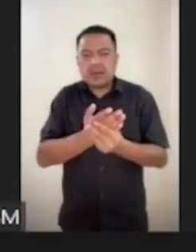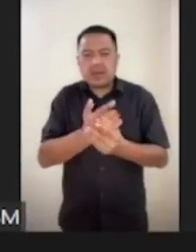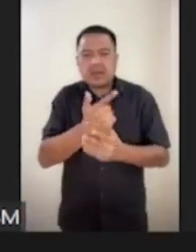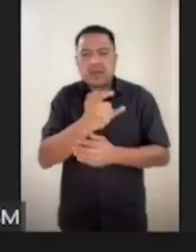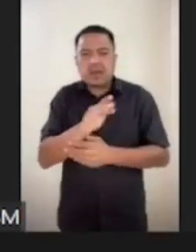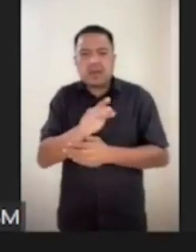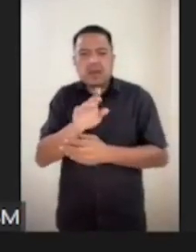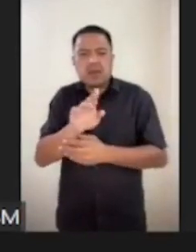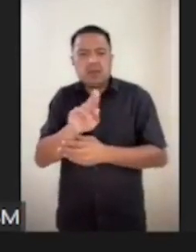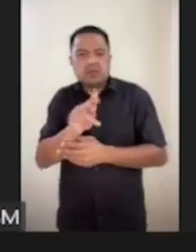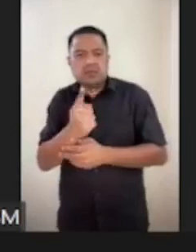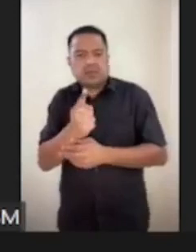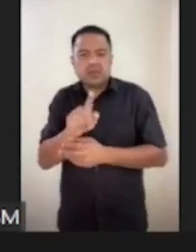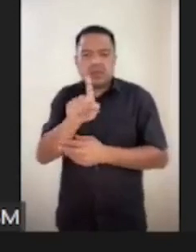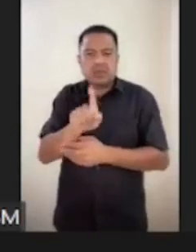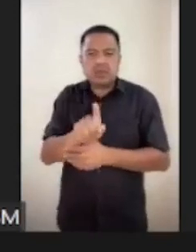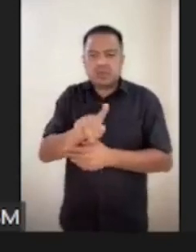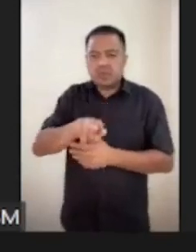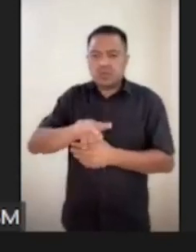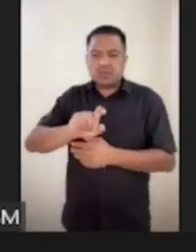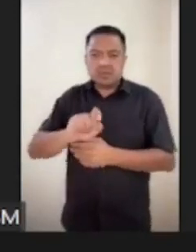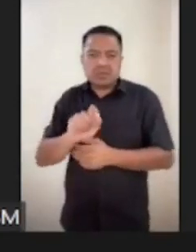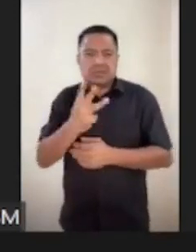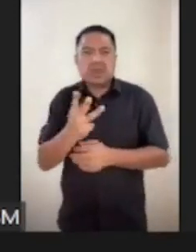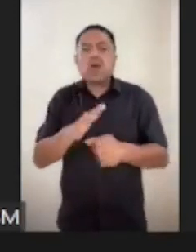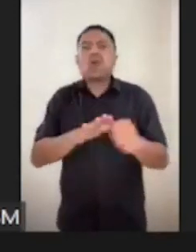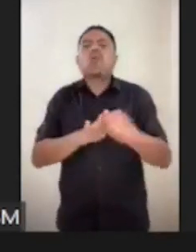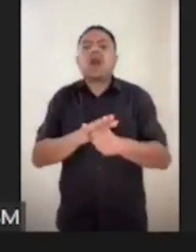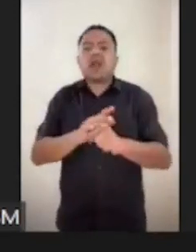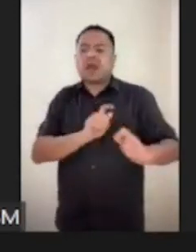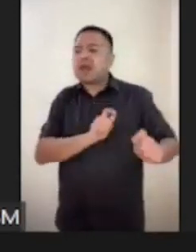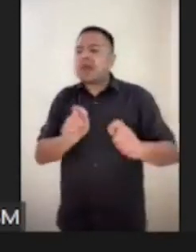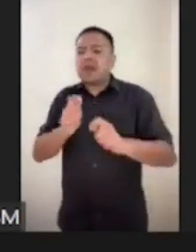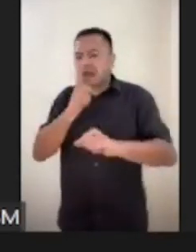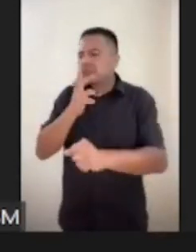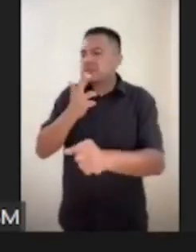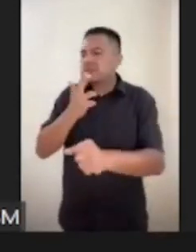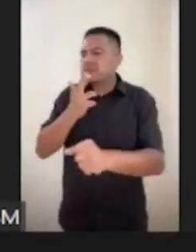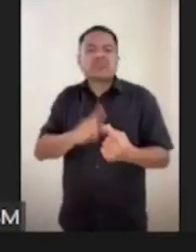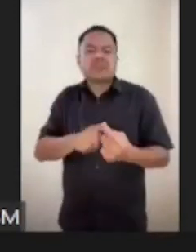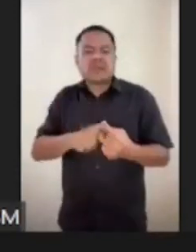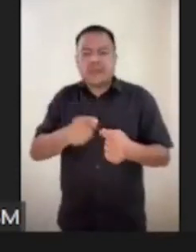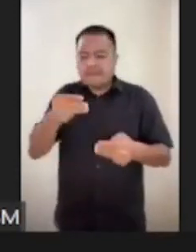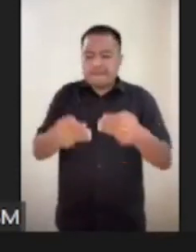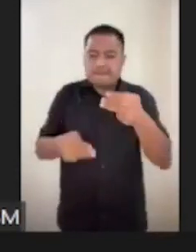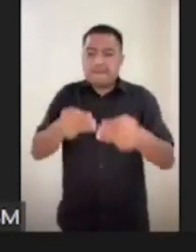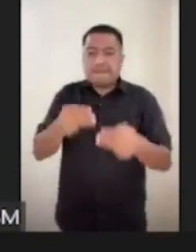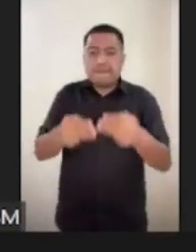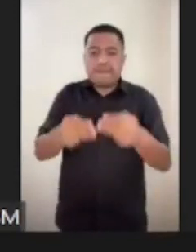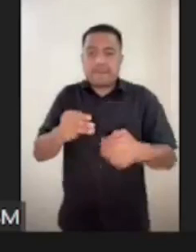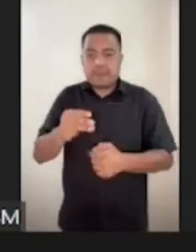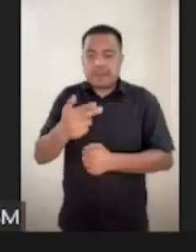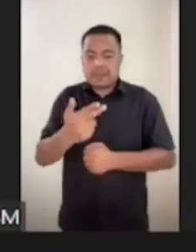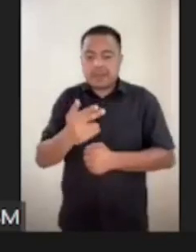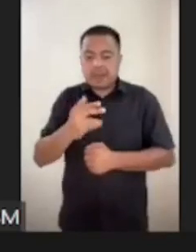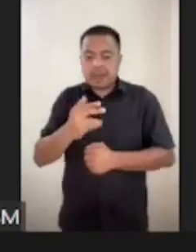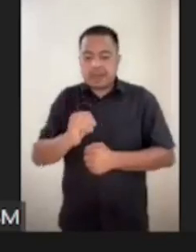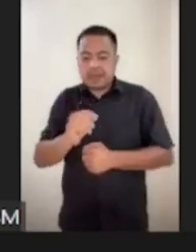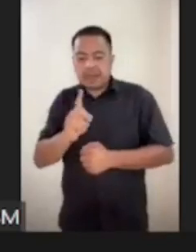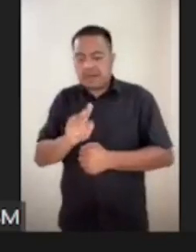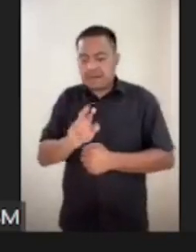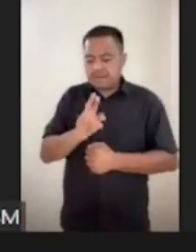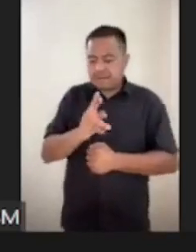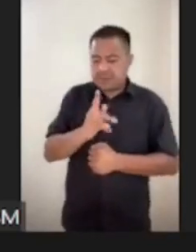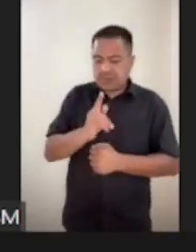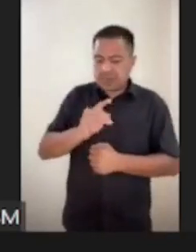G-81 diagonal 2023, el cual fue turnado a la ponencia a cargo de la magistrada Hilda Rosa Delgado Brito.